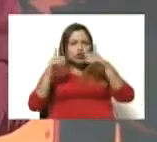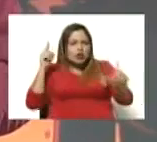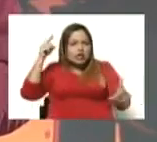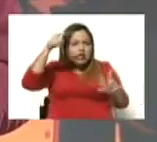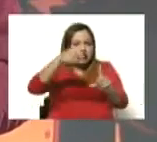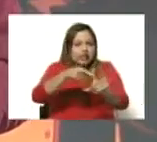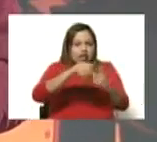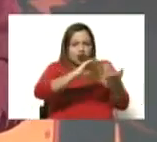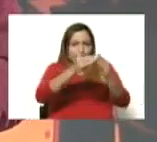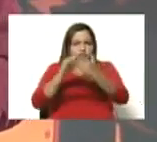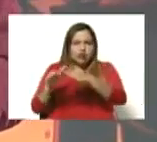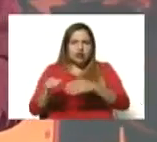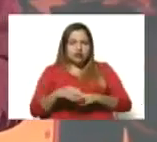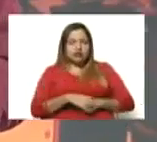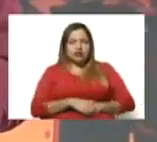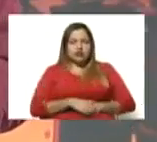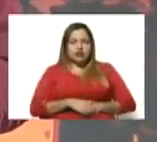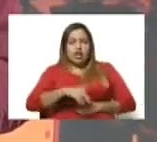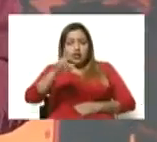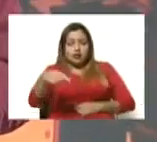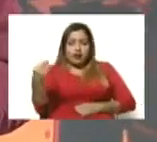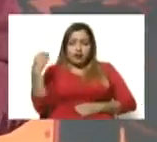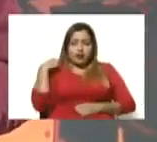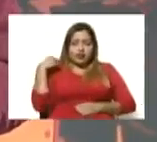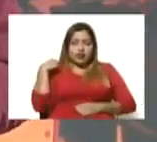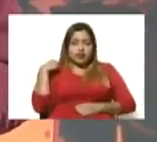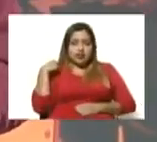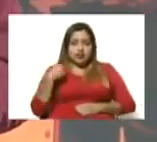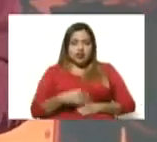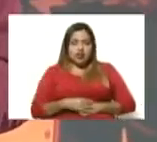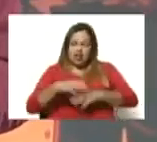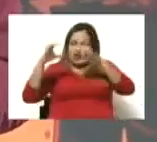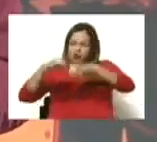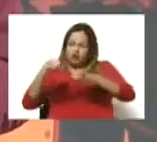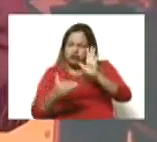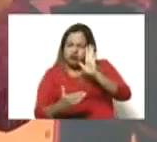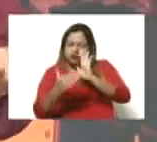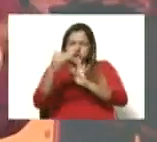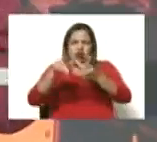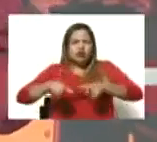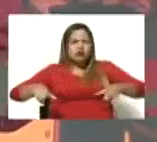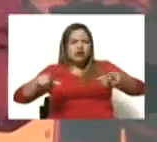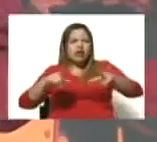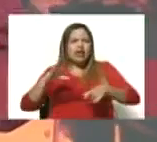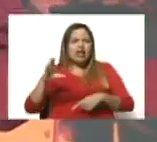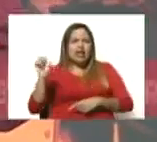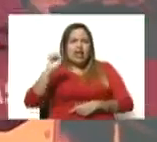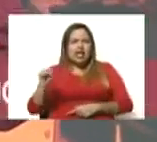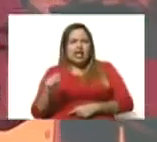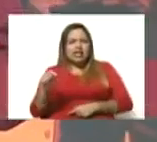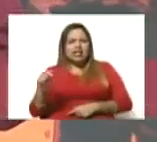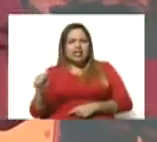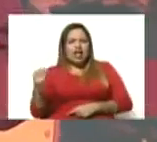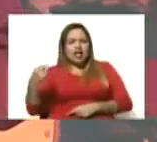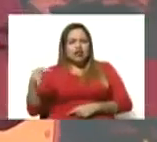a la comunidad. También nos están indicando que el registro pluviométrico en el Castaño fue de